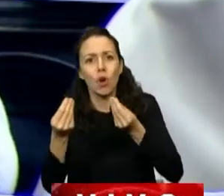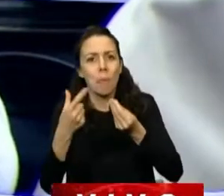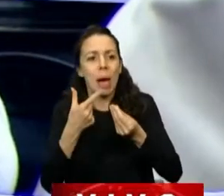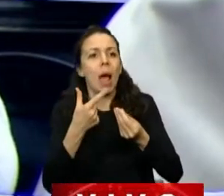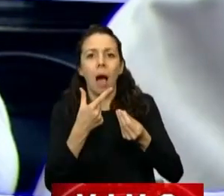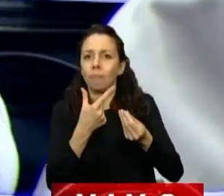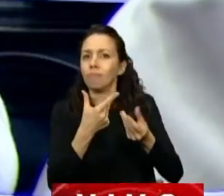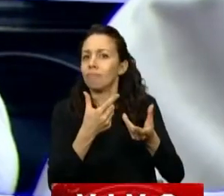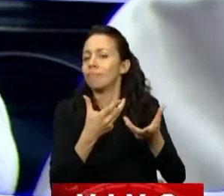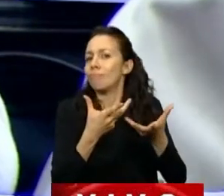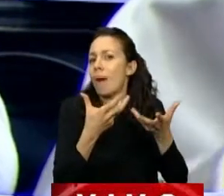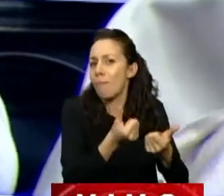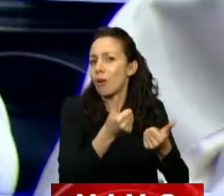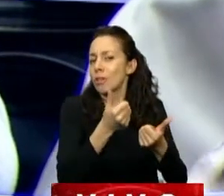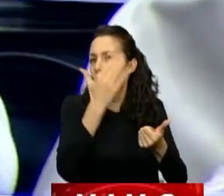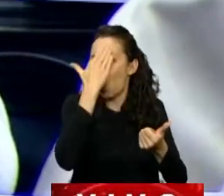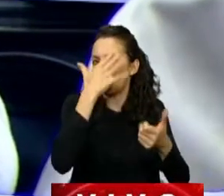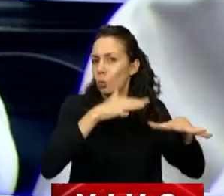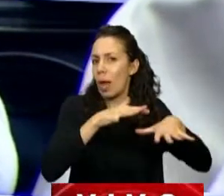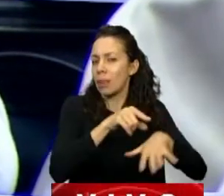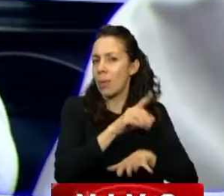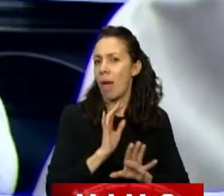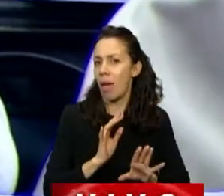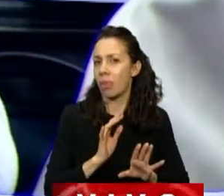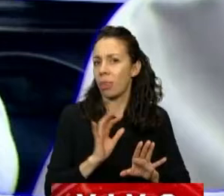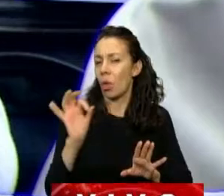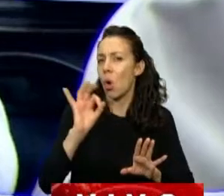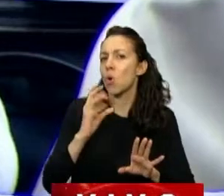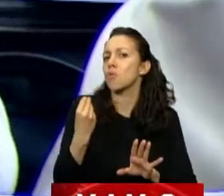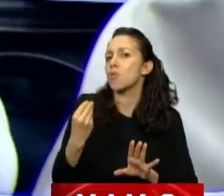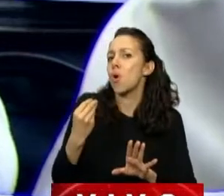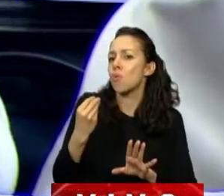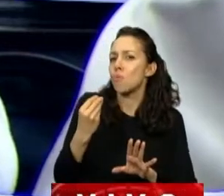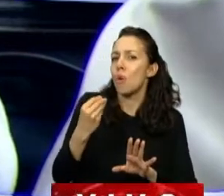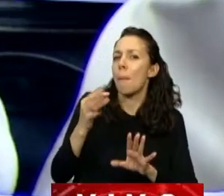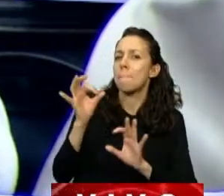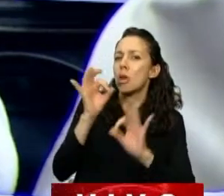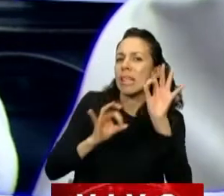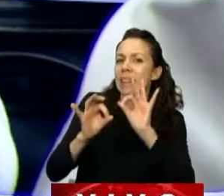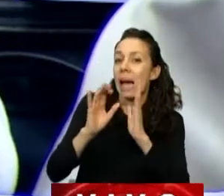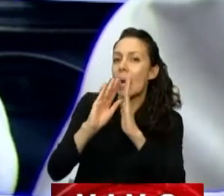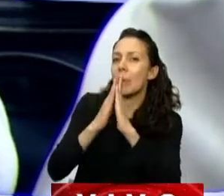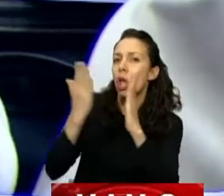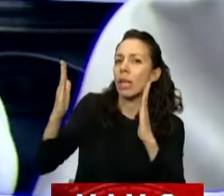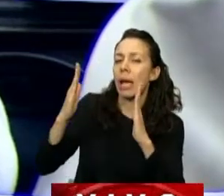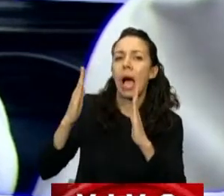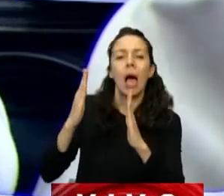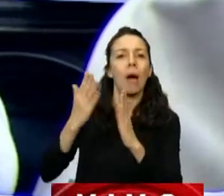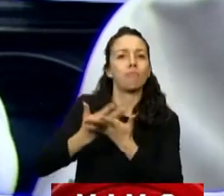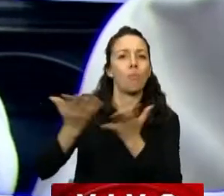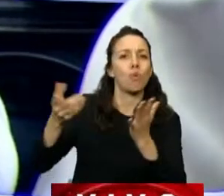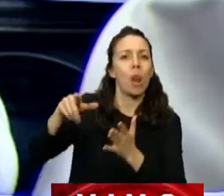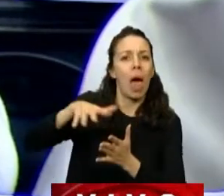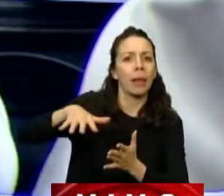culturales o cómo agregar mayor porcentaje a las bibliotecas populares.